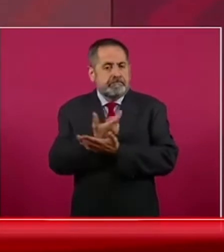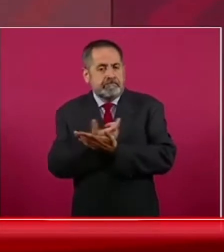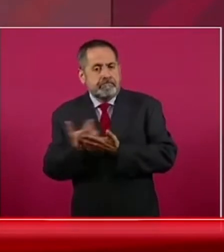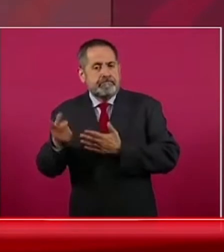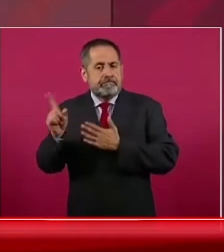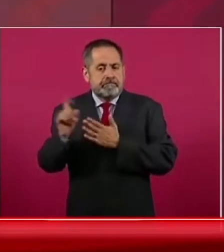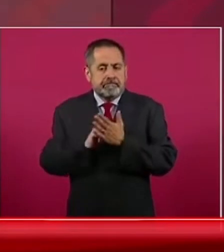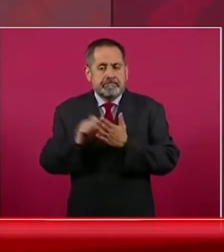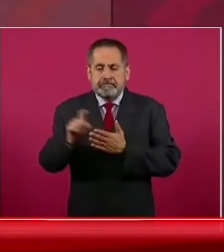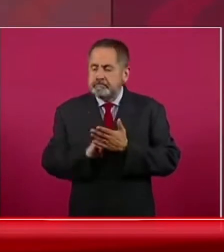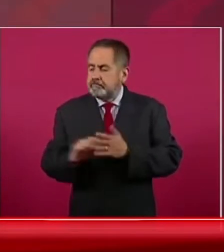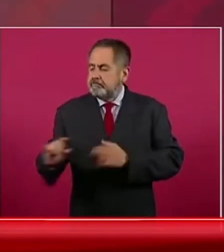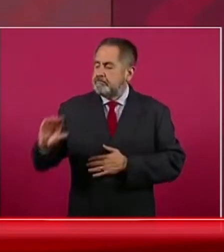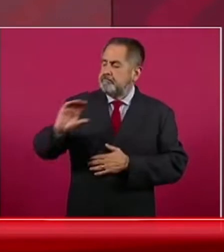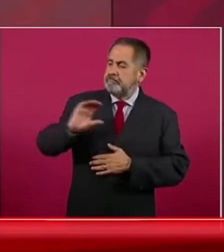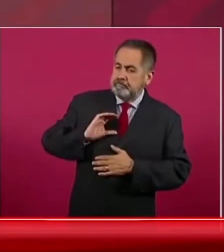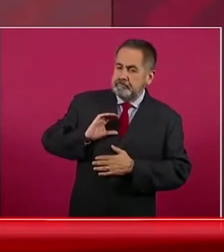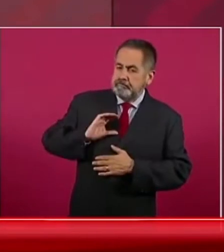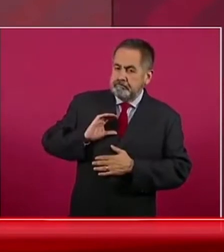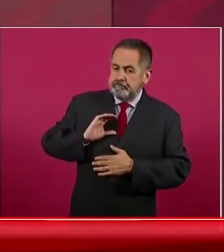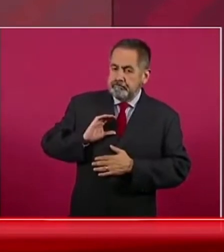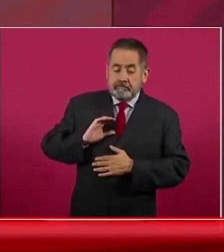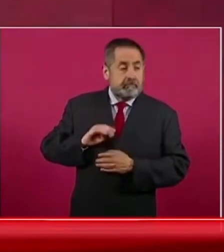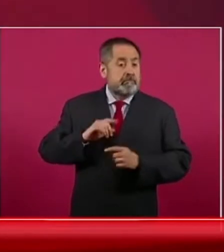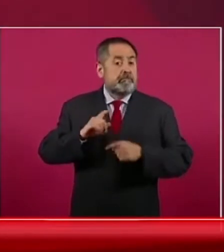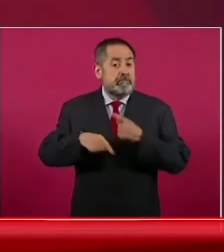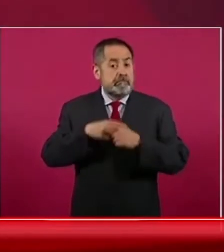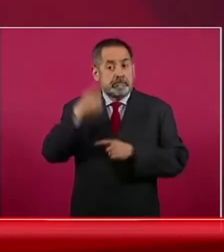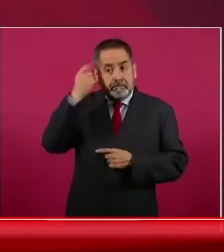mientras estaba laborando.